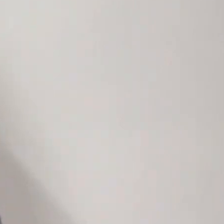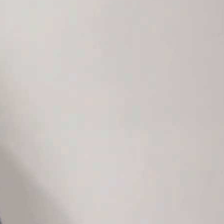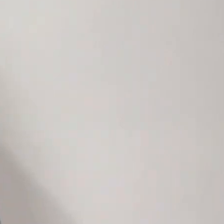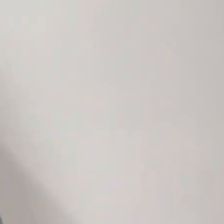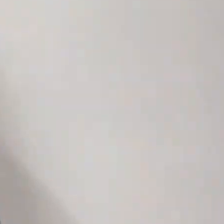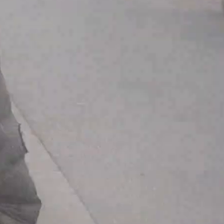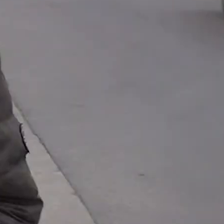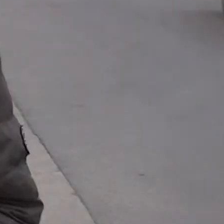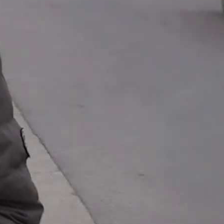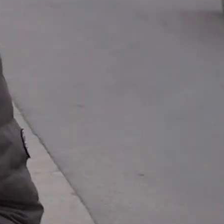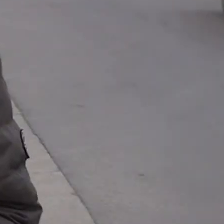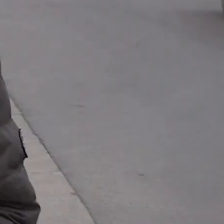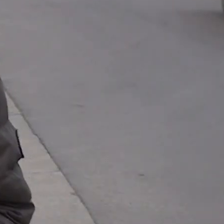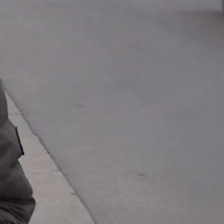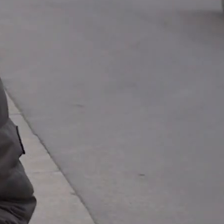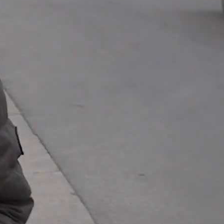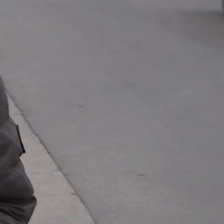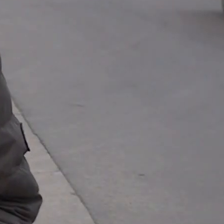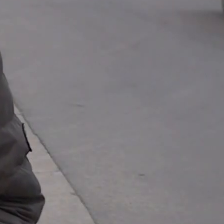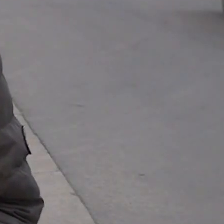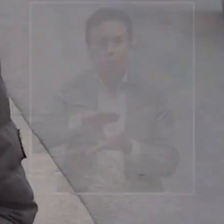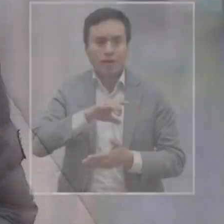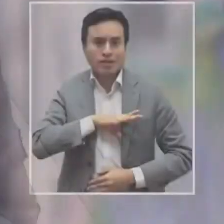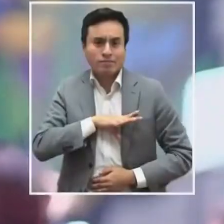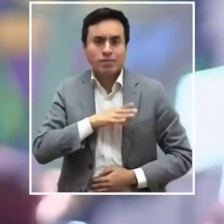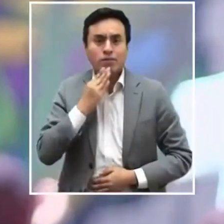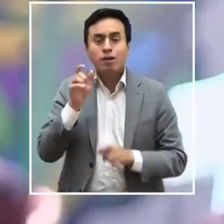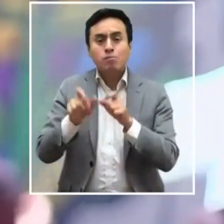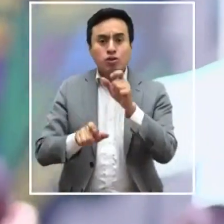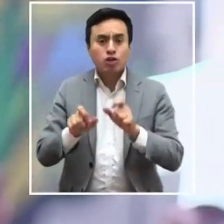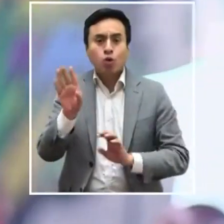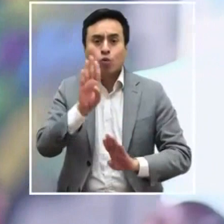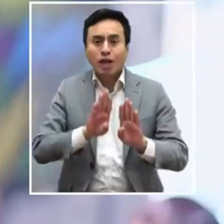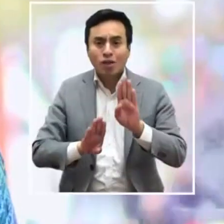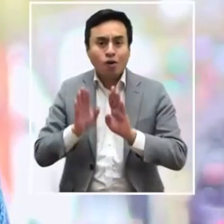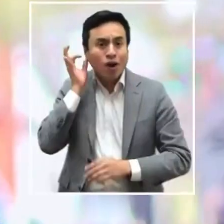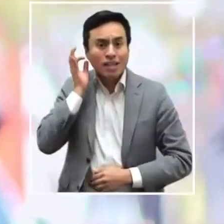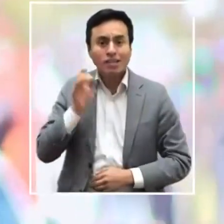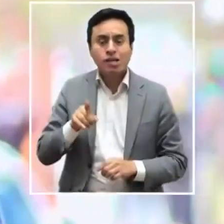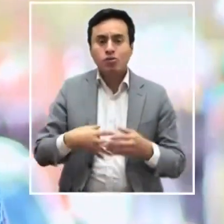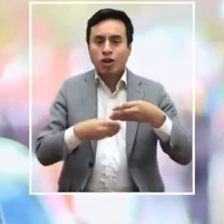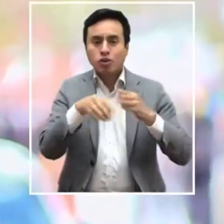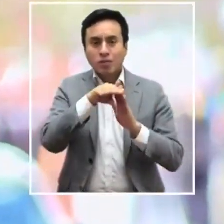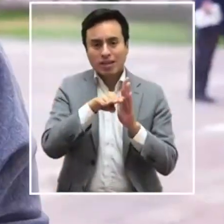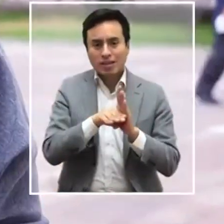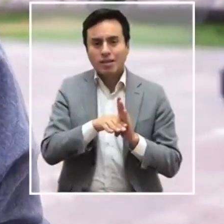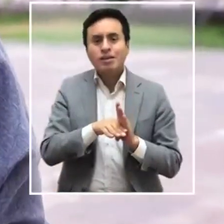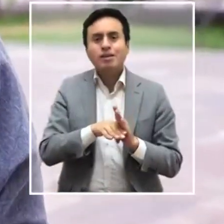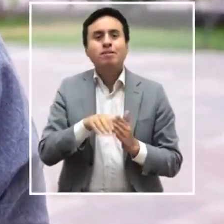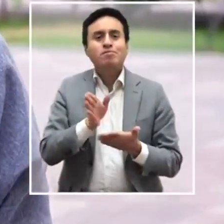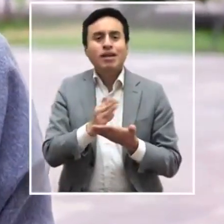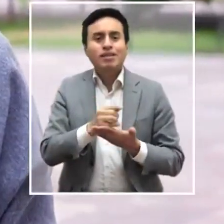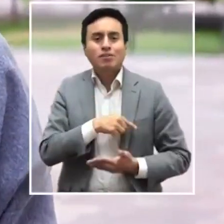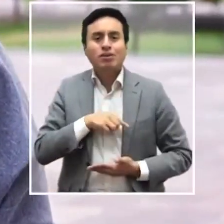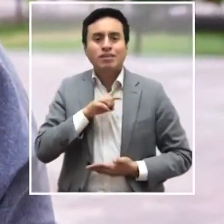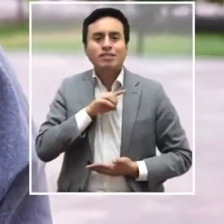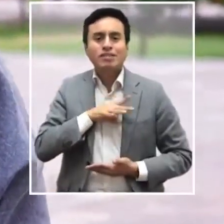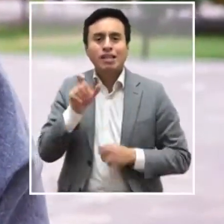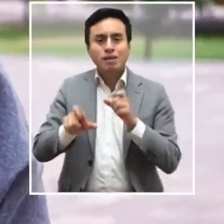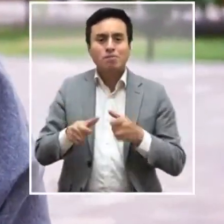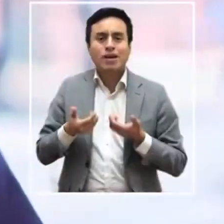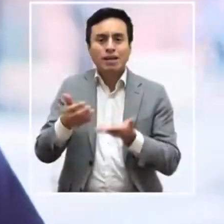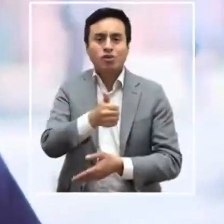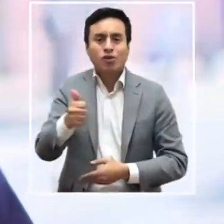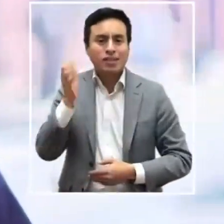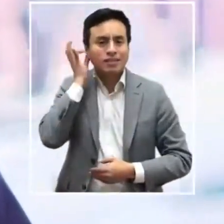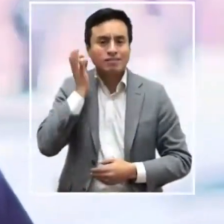la mantención correspondiente. Con respecto a esta estrategia, con lo que es la Ley de Responsabilidad Parental y que se suma también al registro de